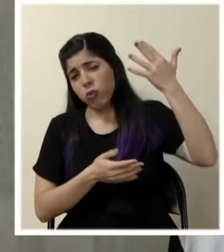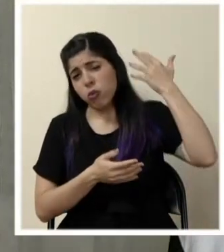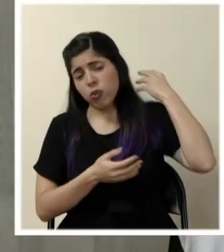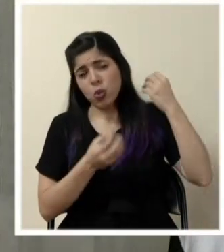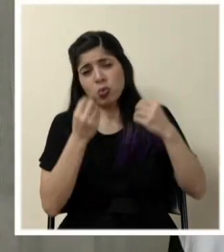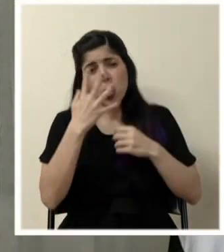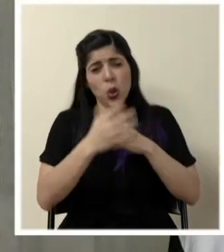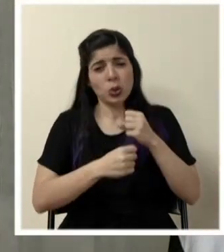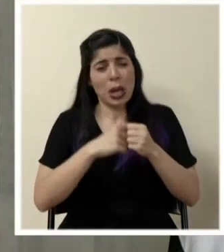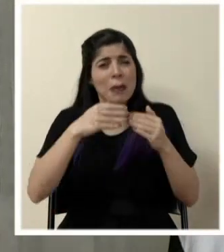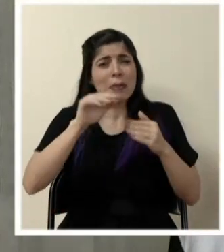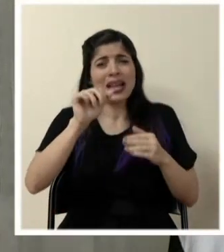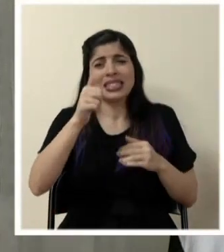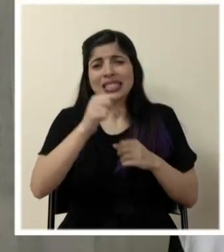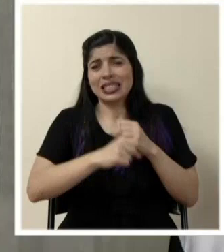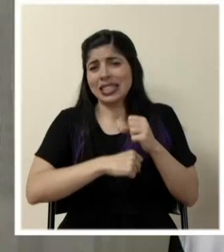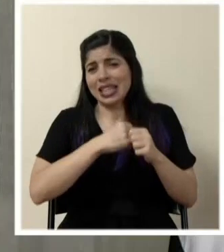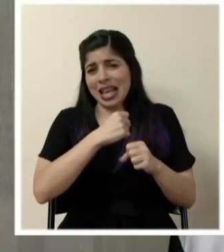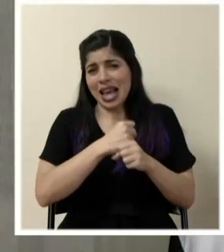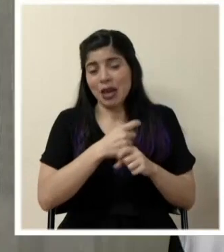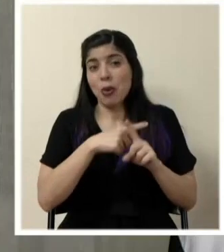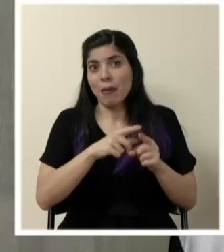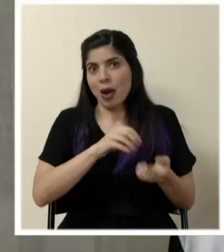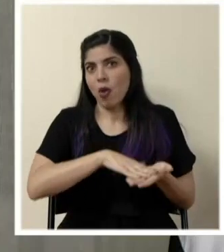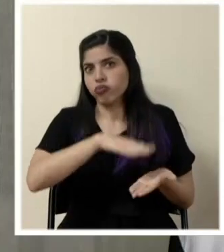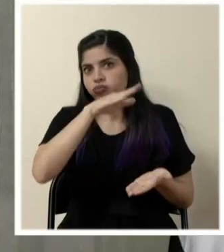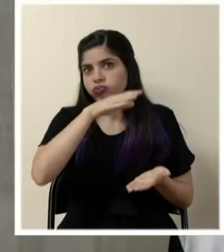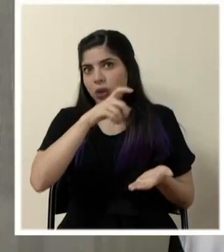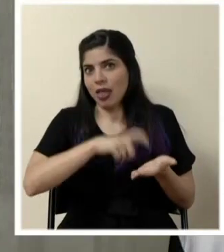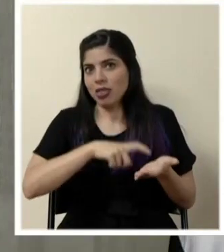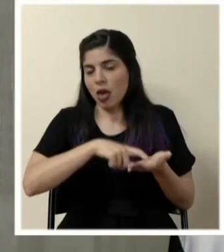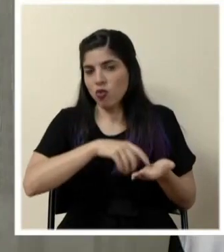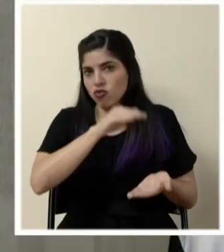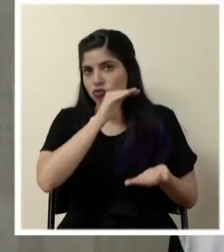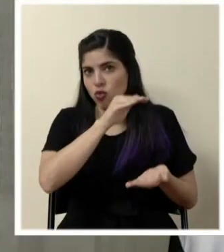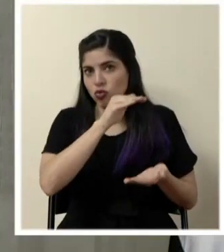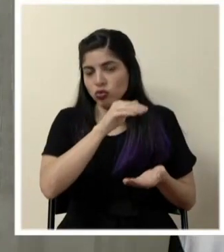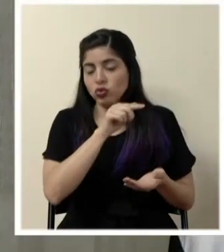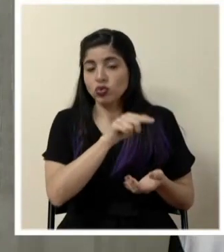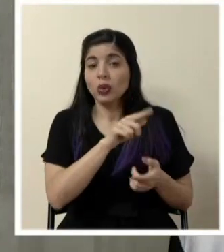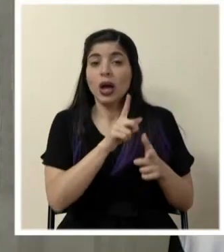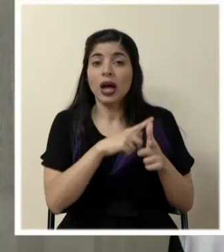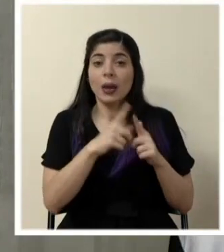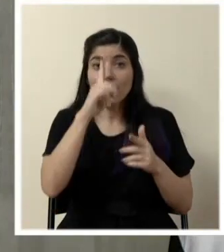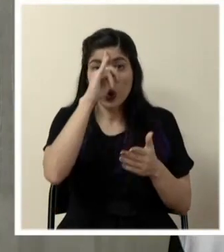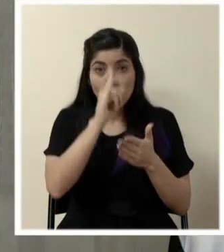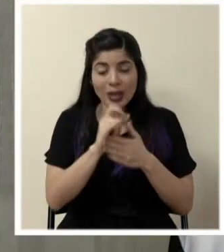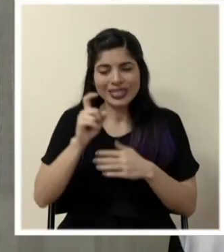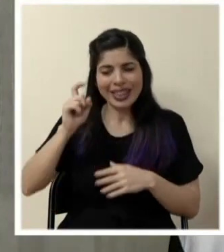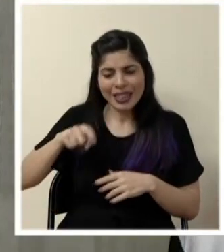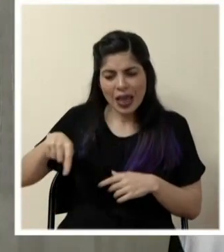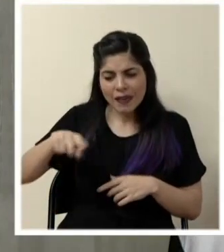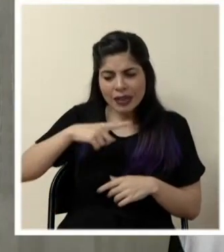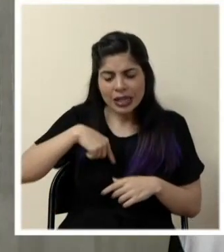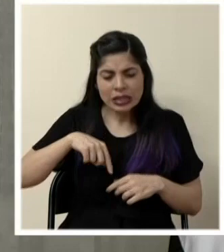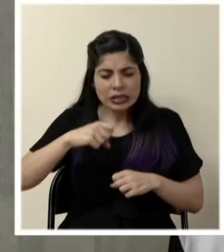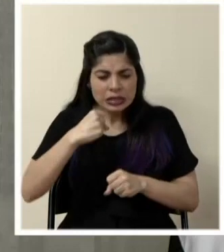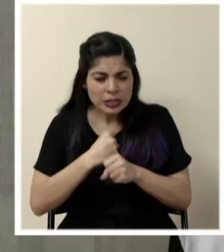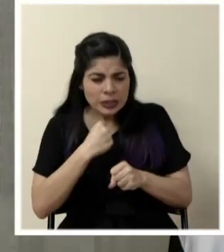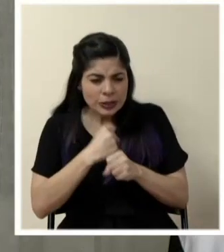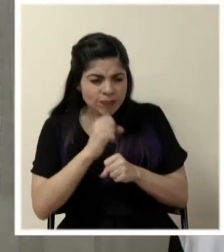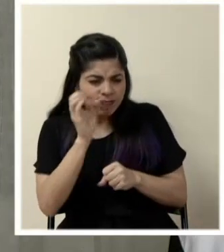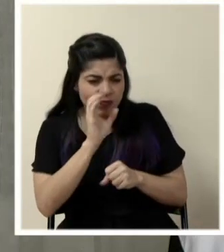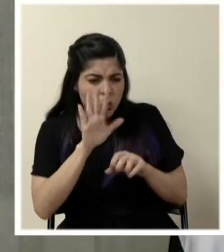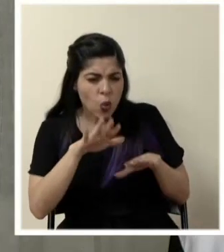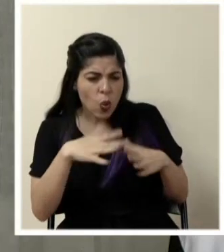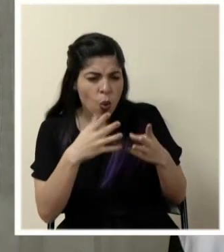tiene diferentes rubros, pero es un monto muy importante. Y es por eso que hay que trabajar en una solución importante